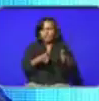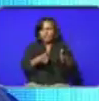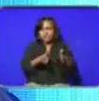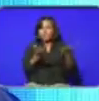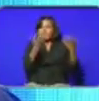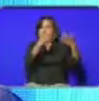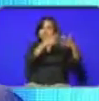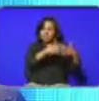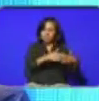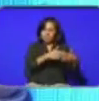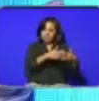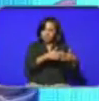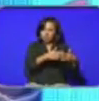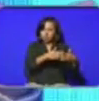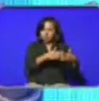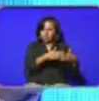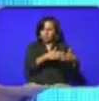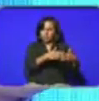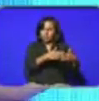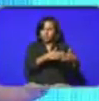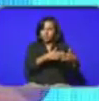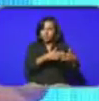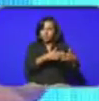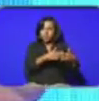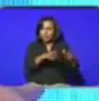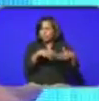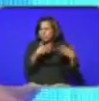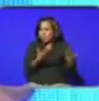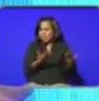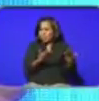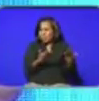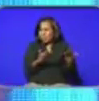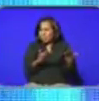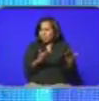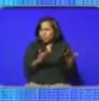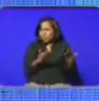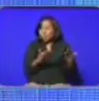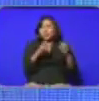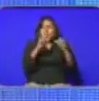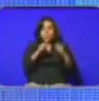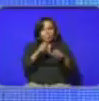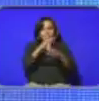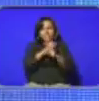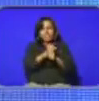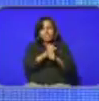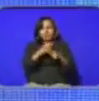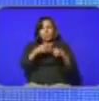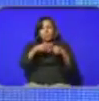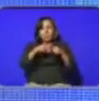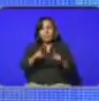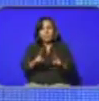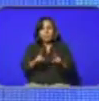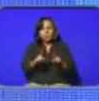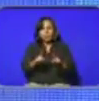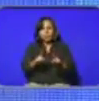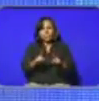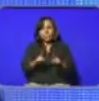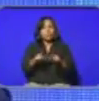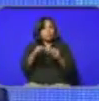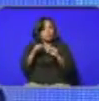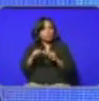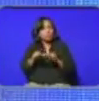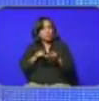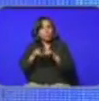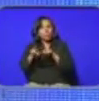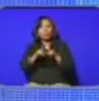ejecutiva, todas las competencias que tú puedes desarrollar y lo fundamental de esa competencia, el idioma,